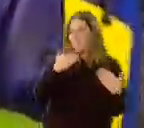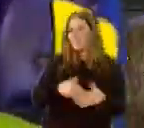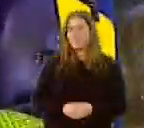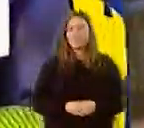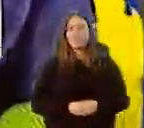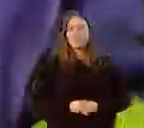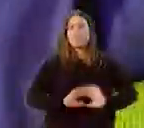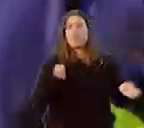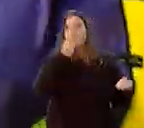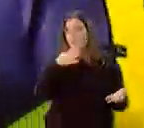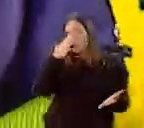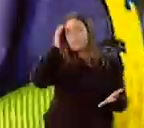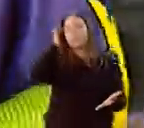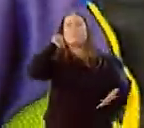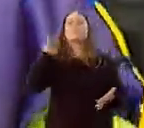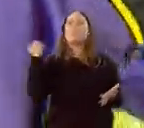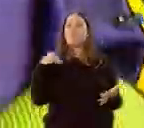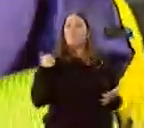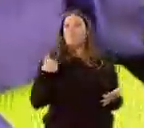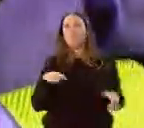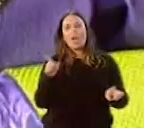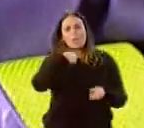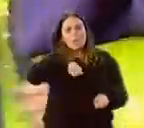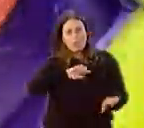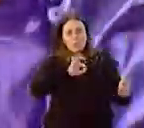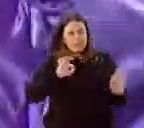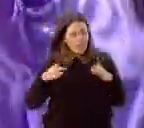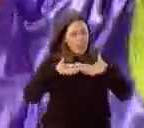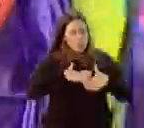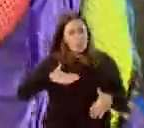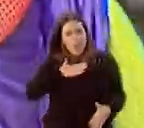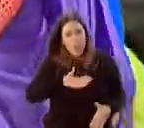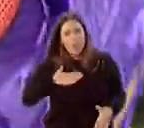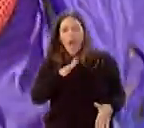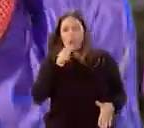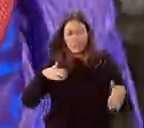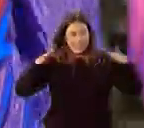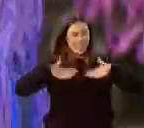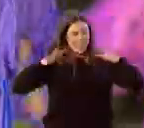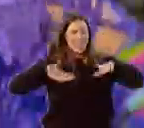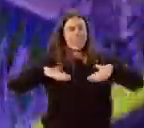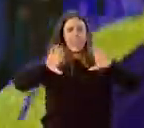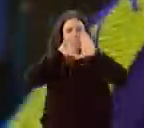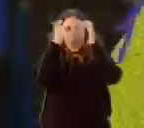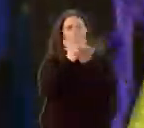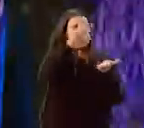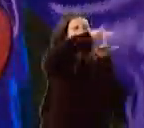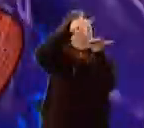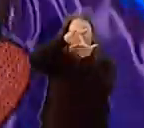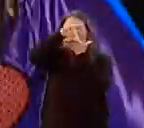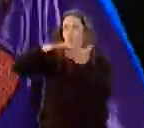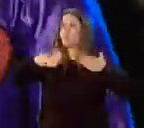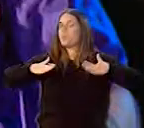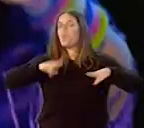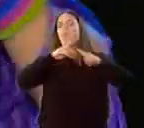bueno y ahora si nos vamos a ir poniendo un poquito más cómodas porque este disfraz de trotamundos una fantasía preciosa de juan